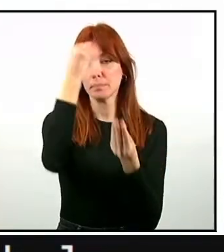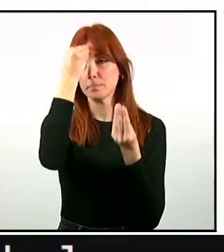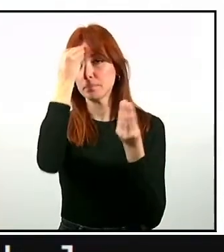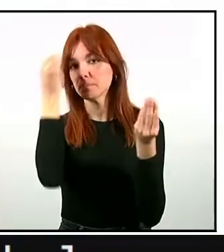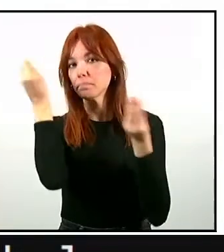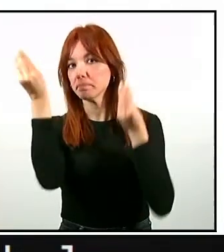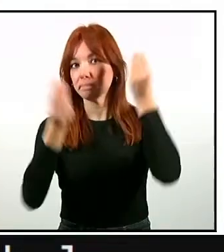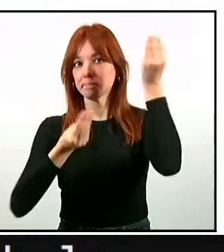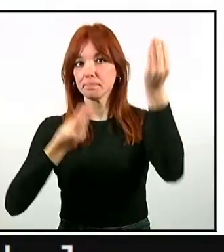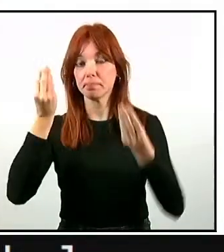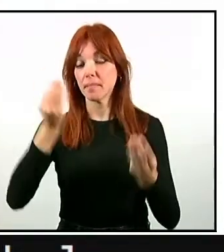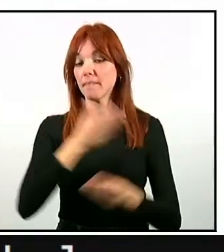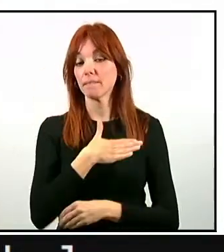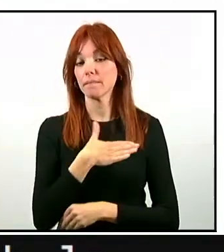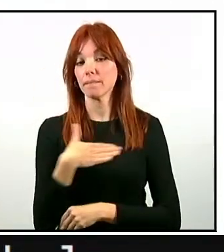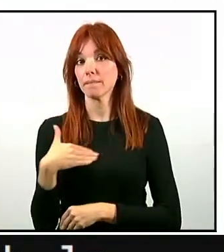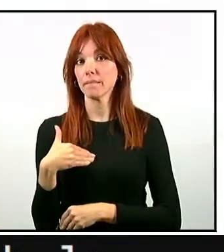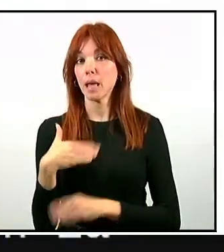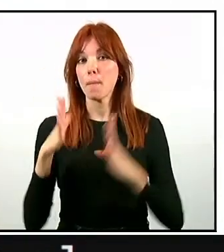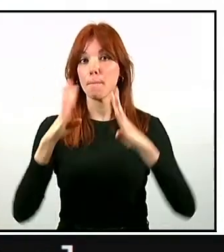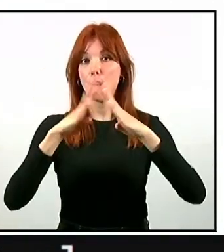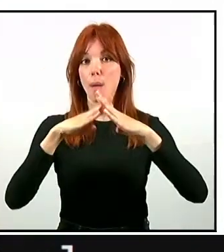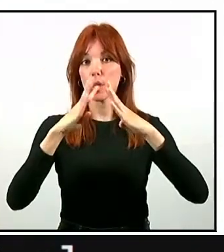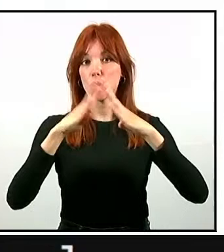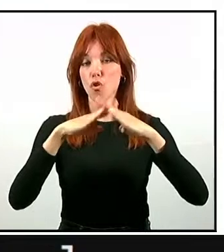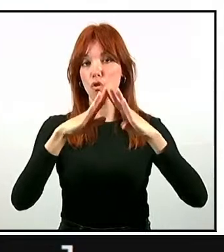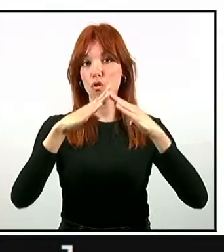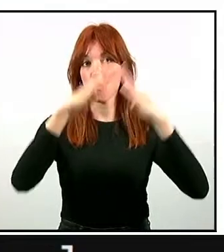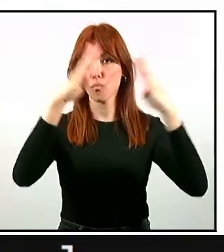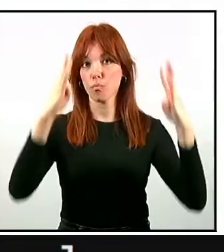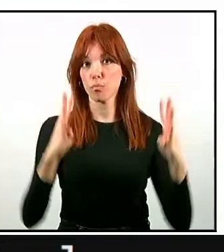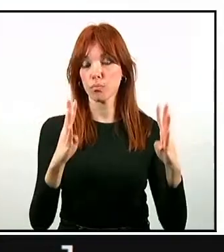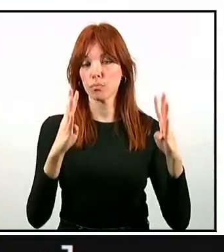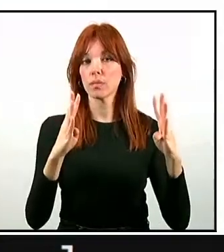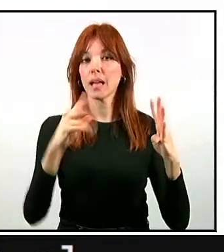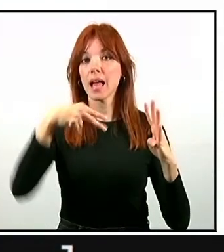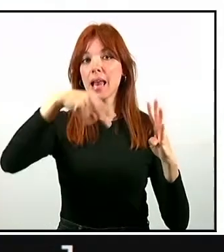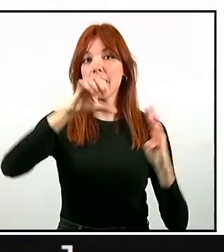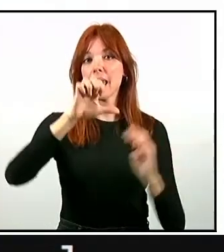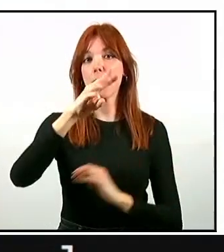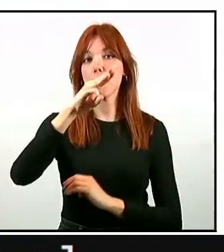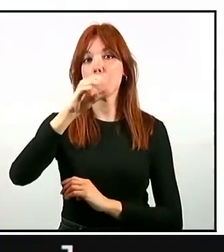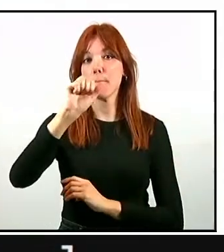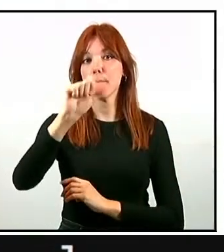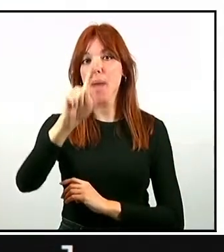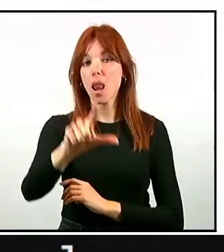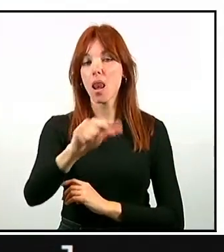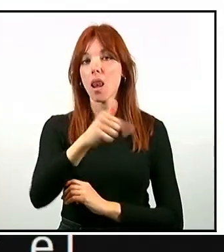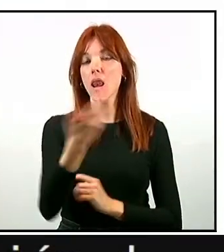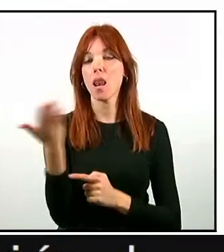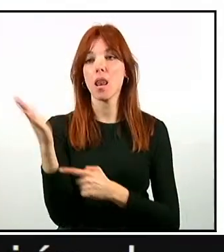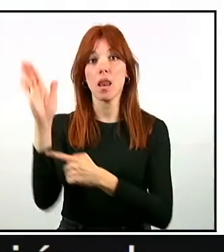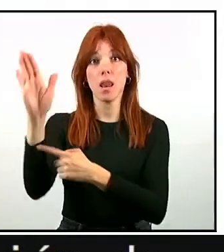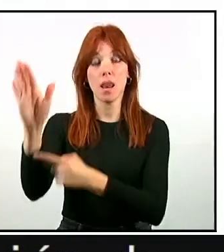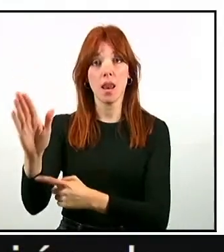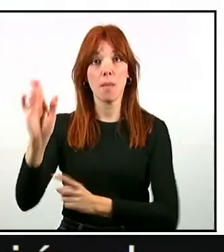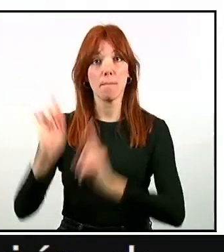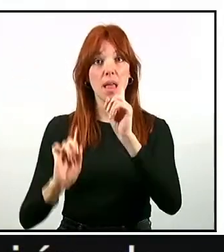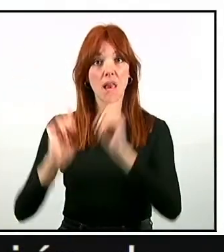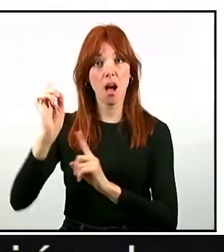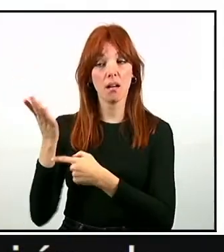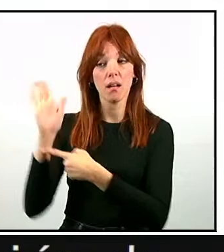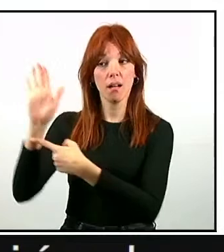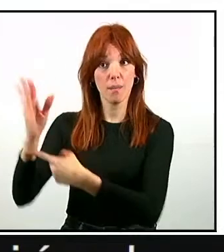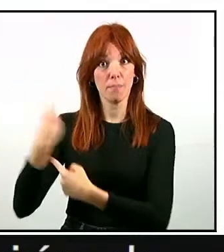previsto instalar el pabellón que Nepal llevó a la exposición de Milán.